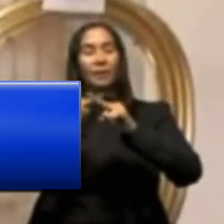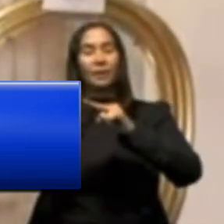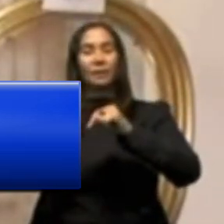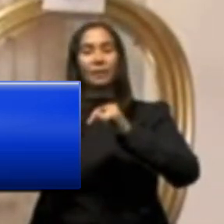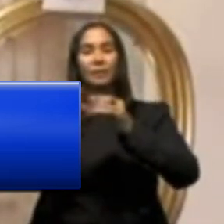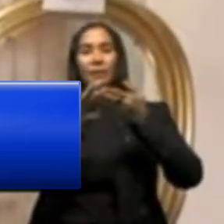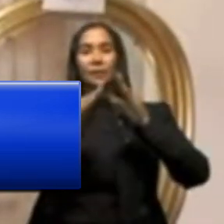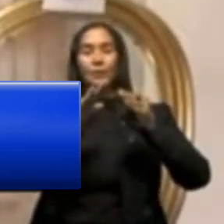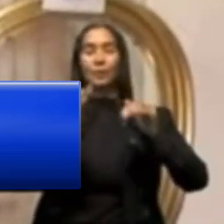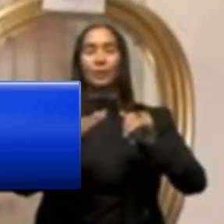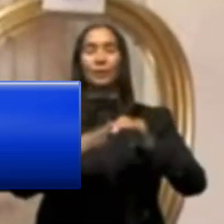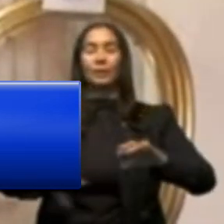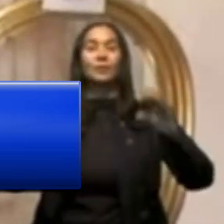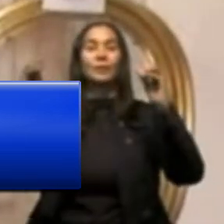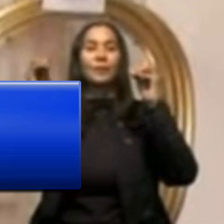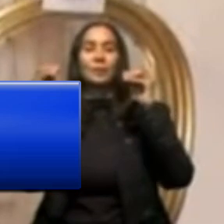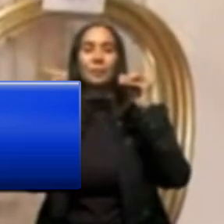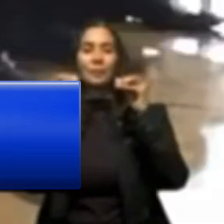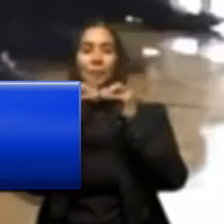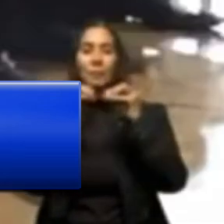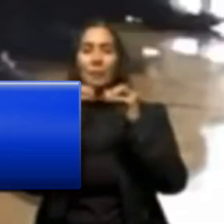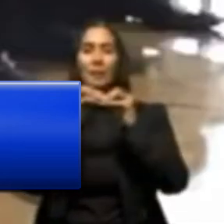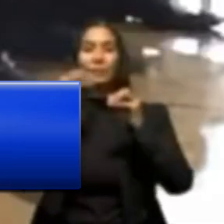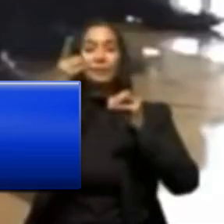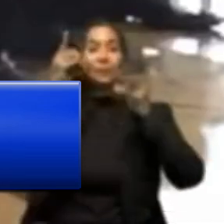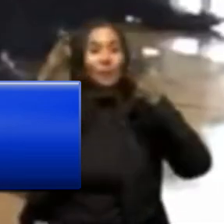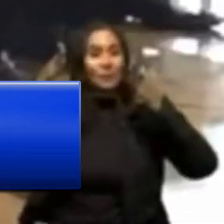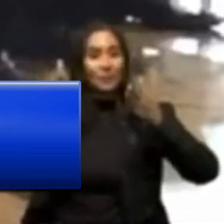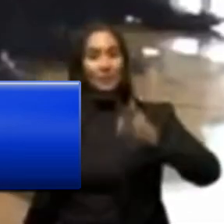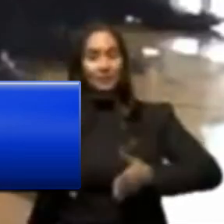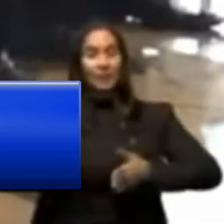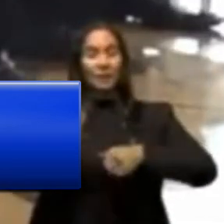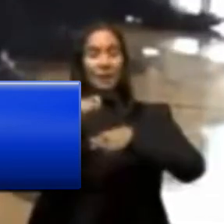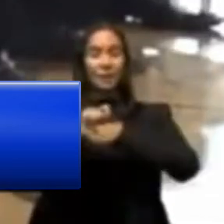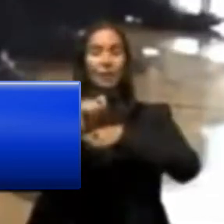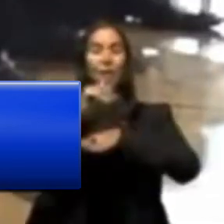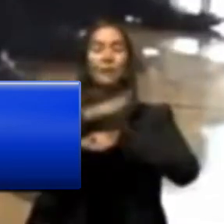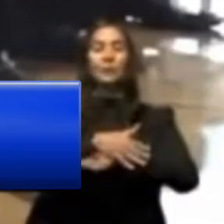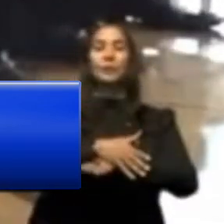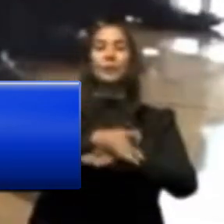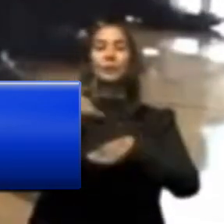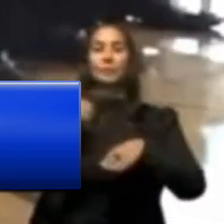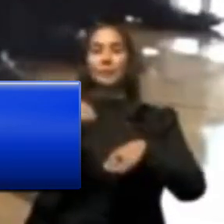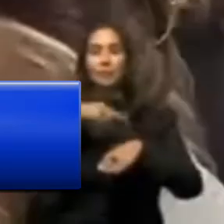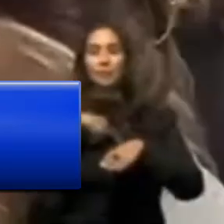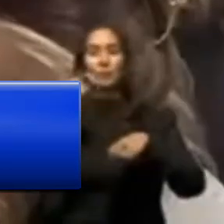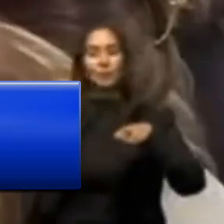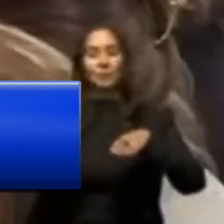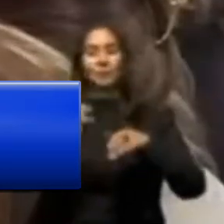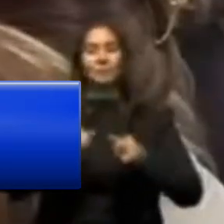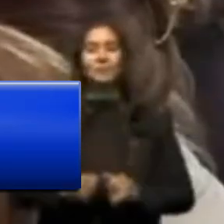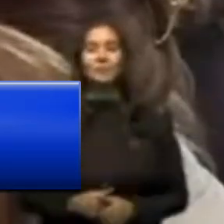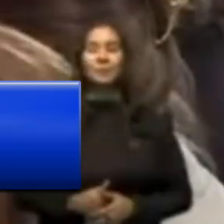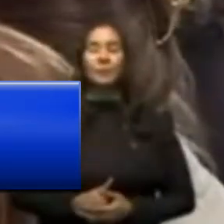ciudades donde más dominicanos y turistas nosotros